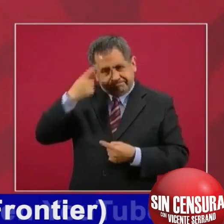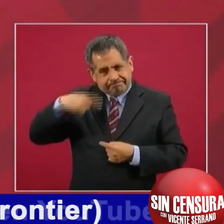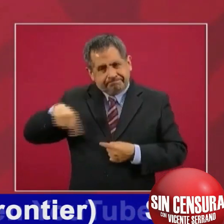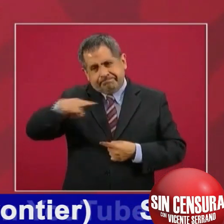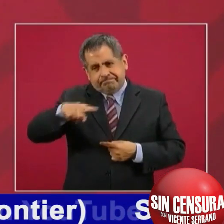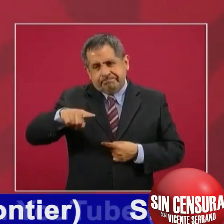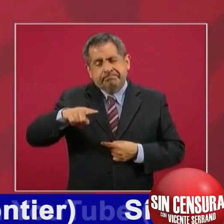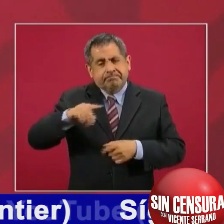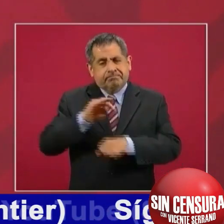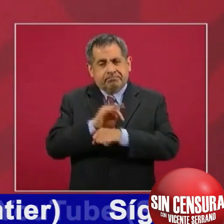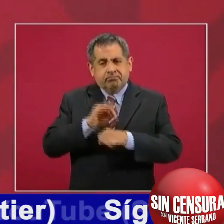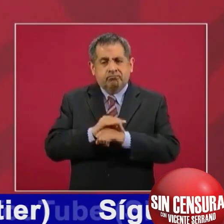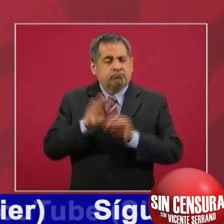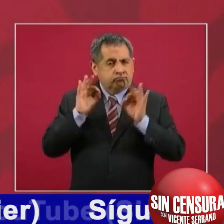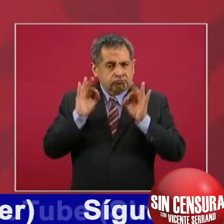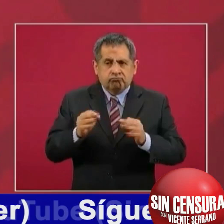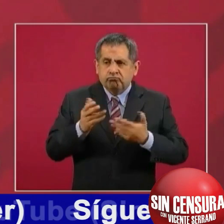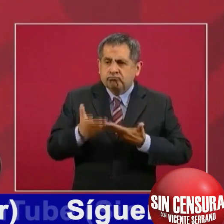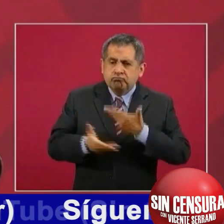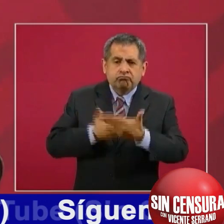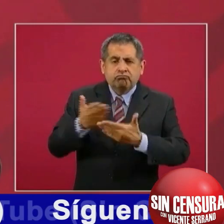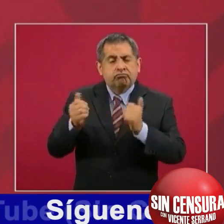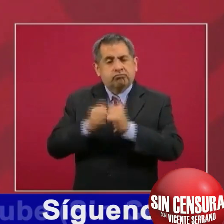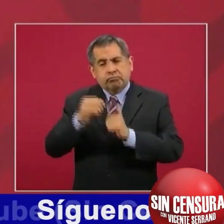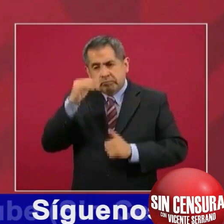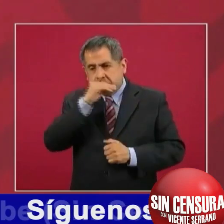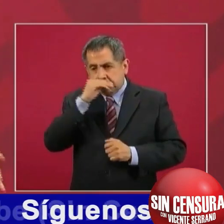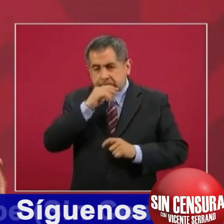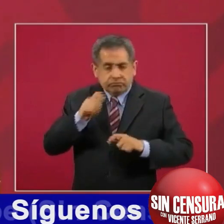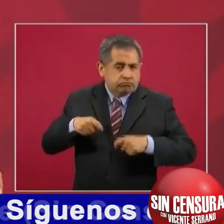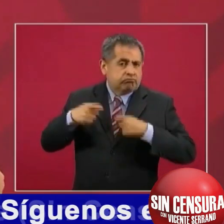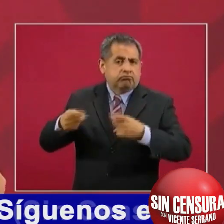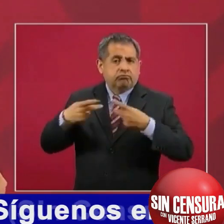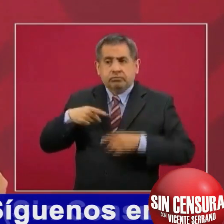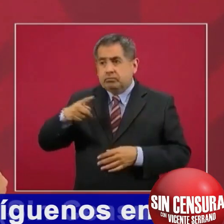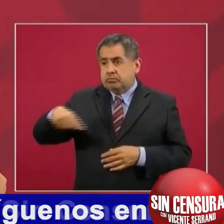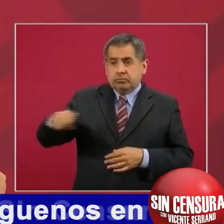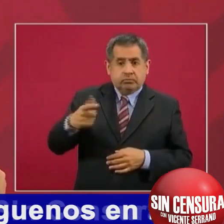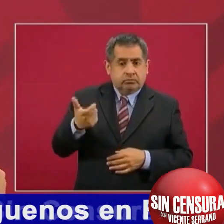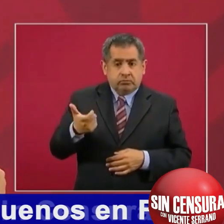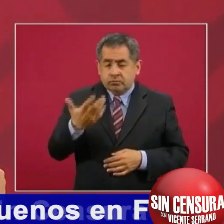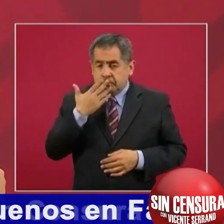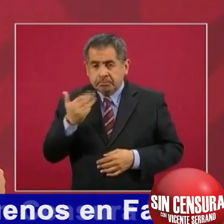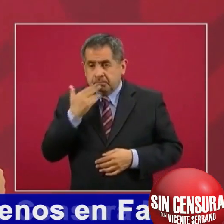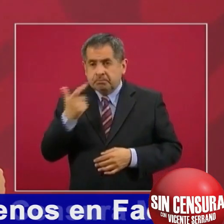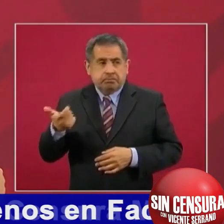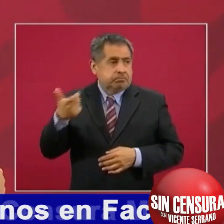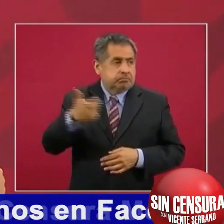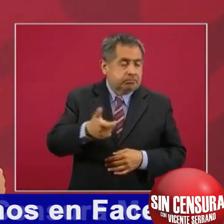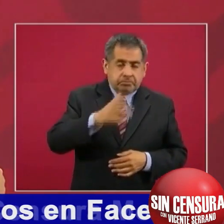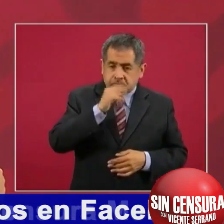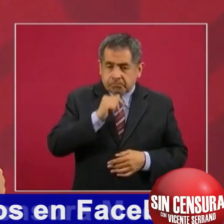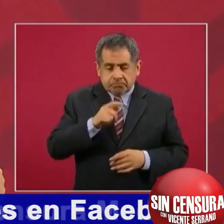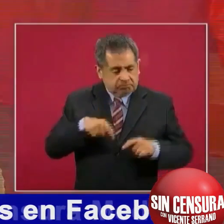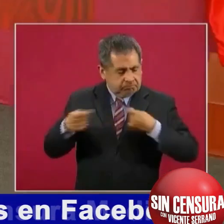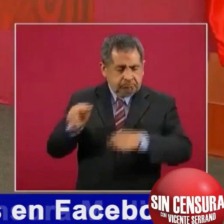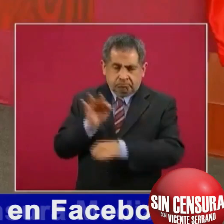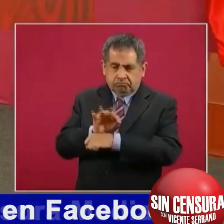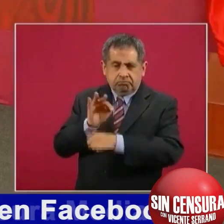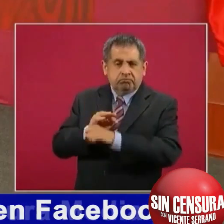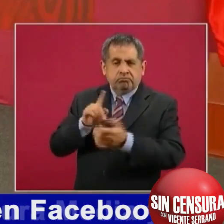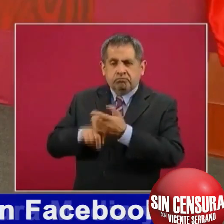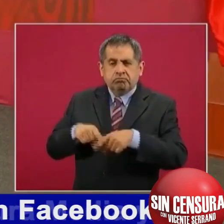abogados que den servicio gratuito a la gente que no tiene para pagar